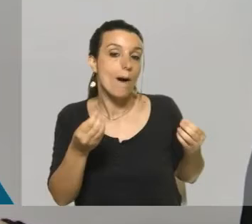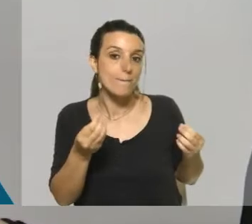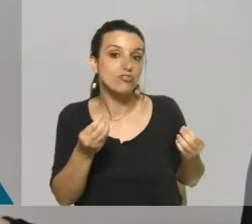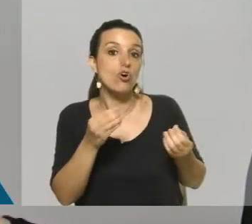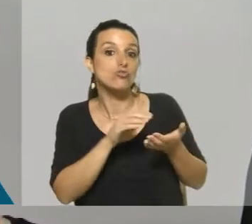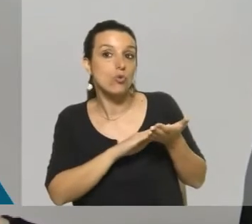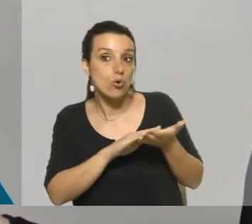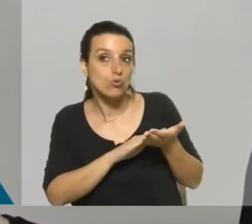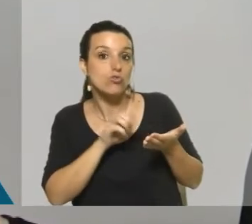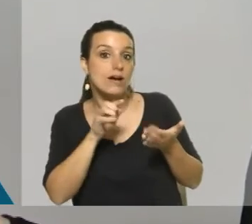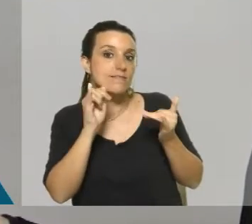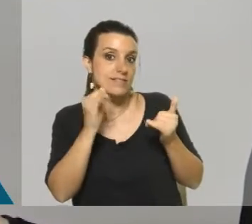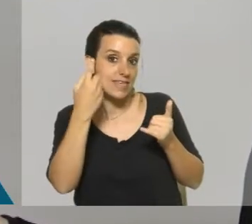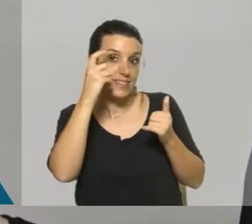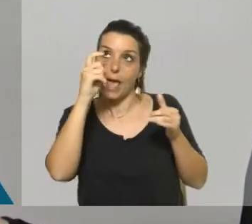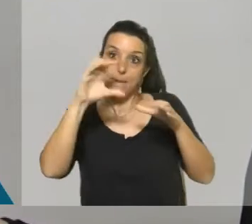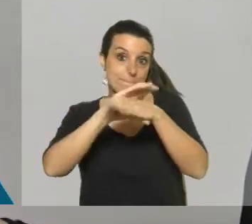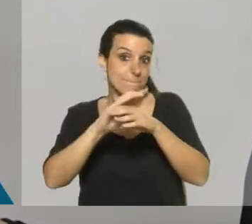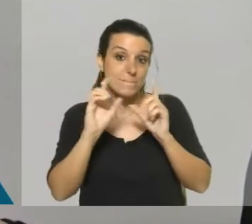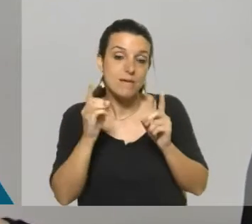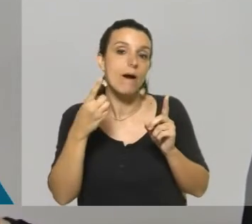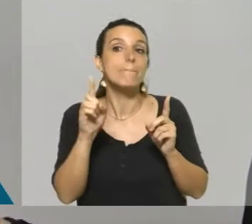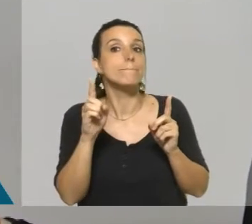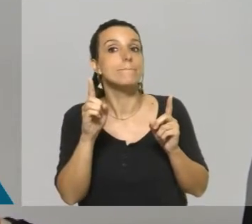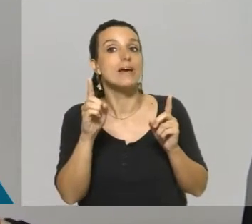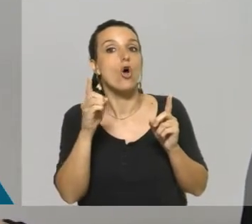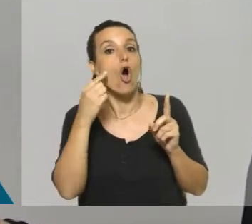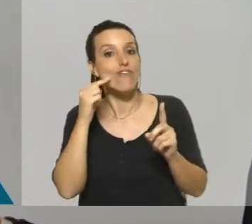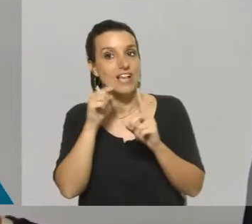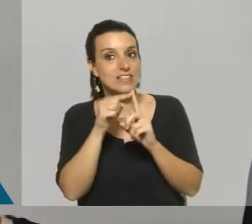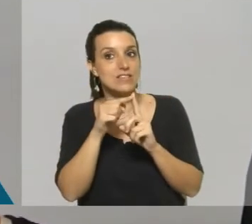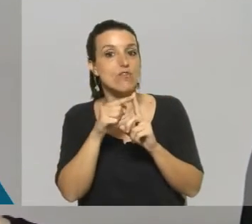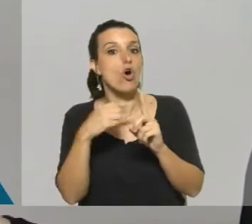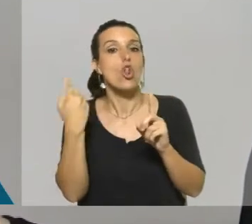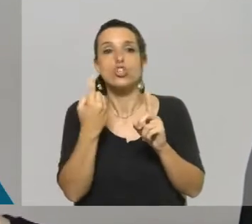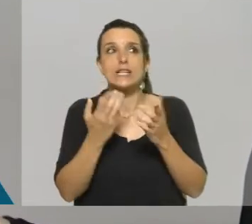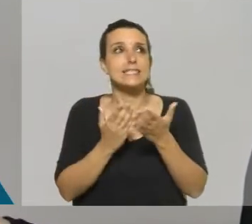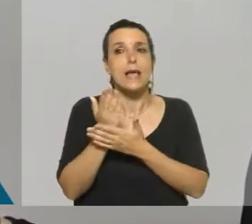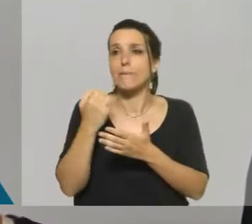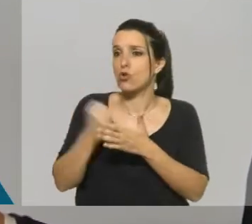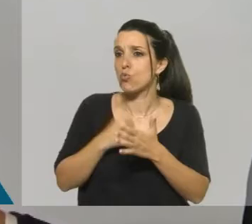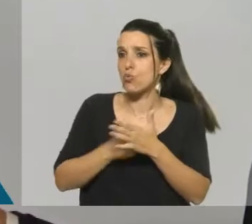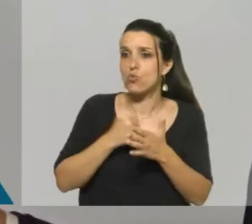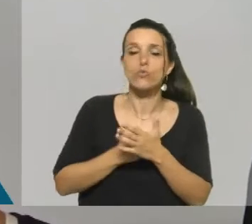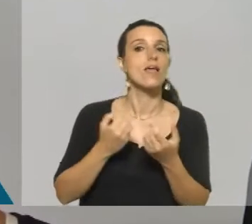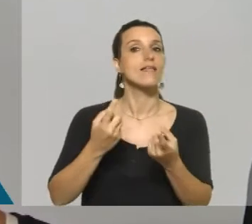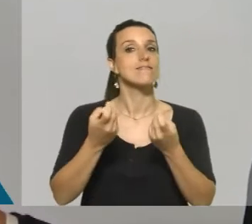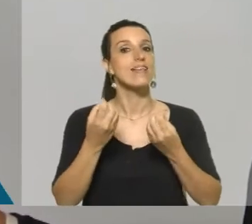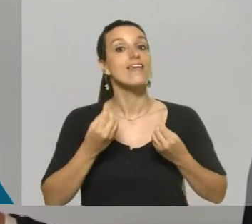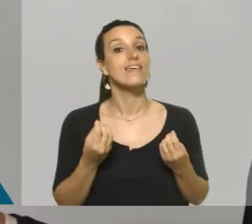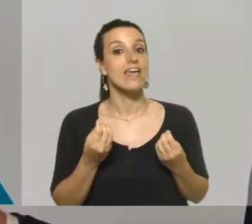que se resolvió está alineado a nuestro planteo Lo que sí es Nuestro objetivo y nuestro punto histórico de la plataforma es que